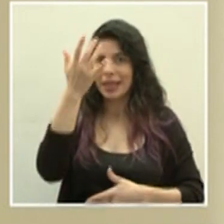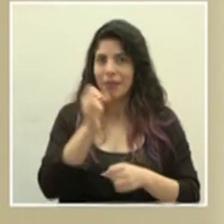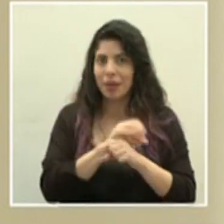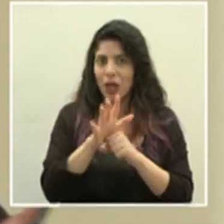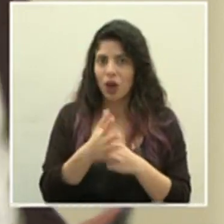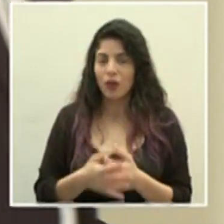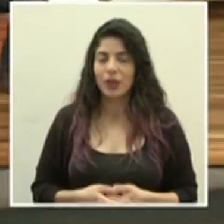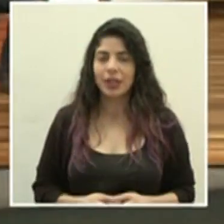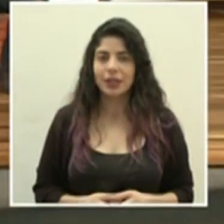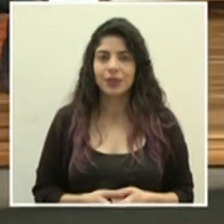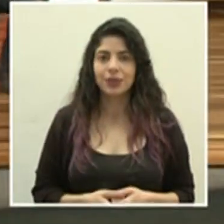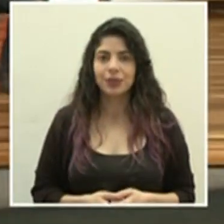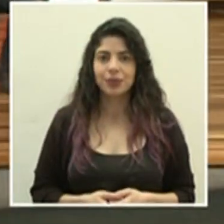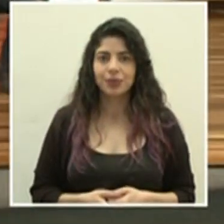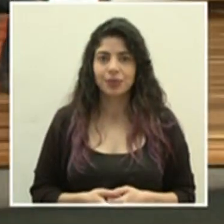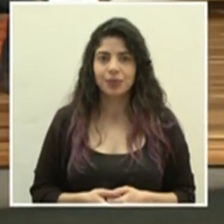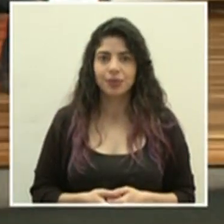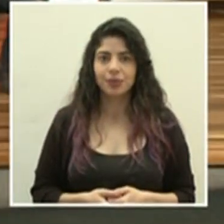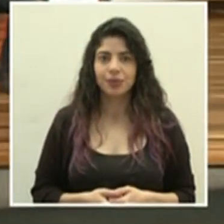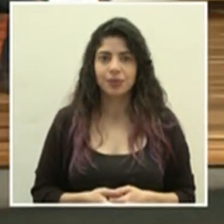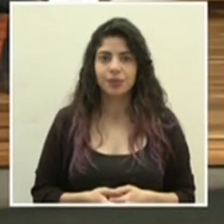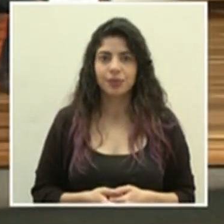COVID-19.